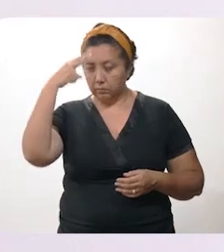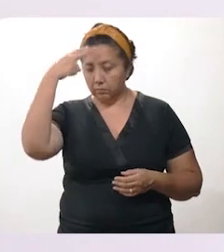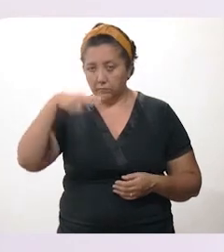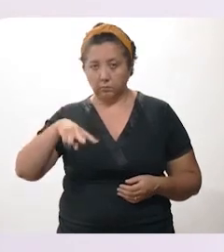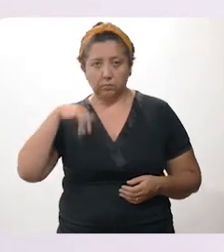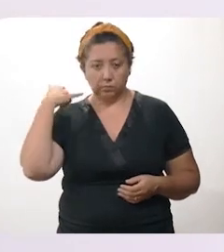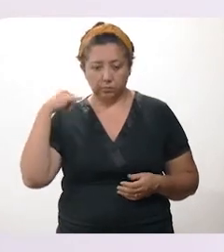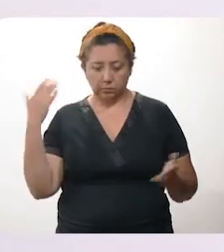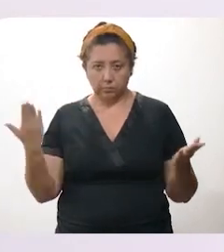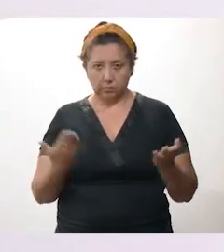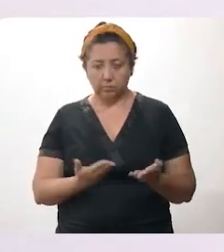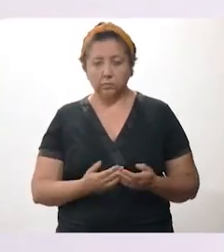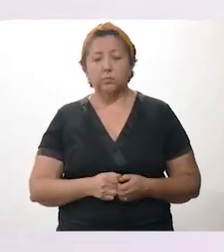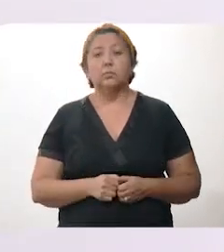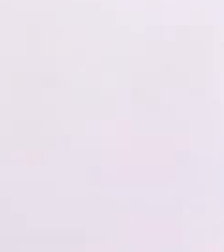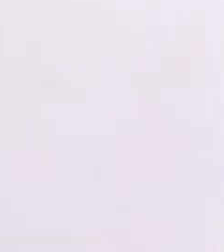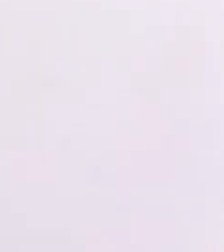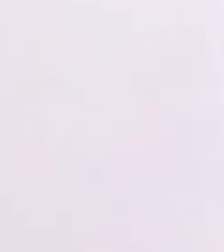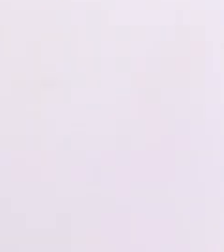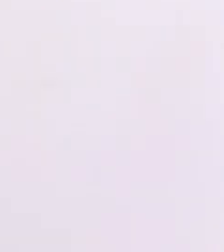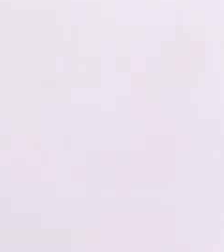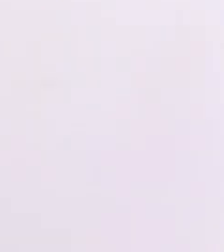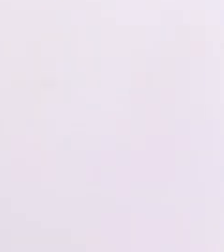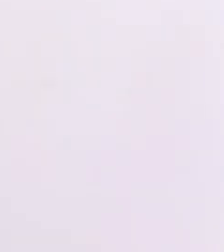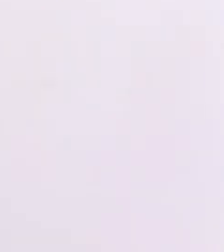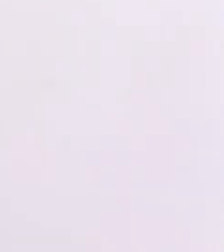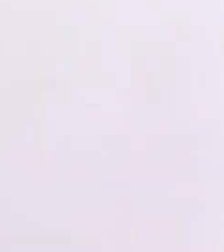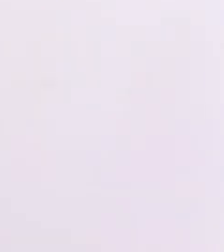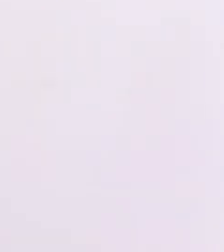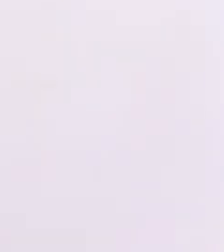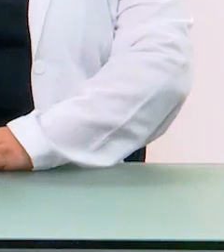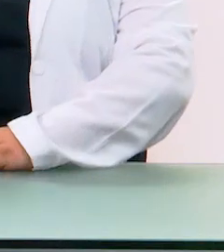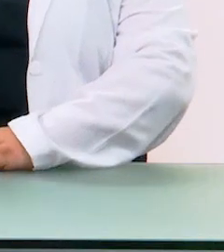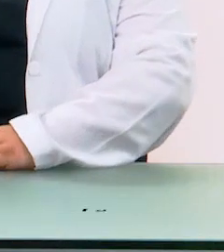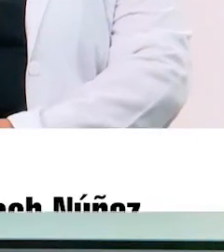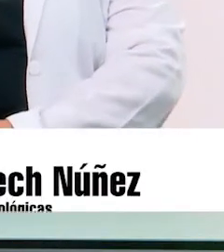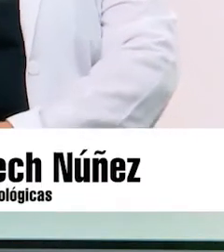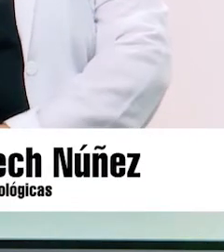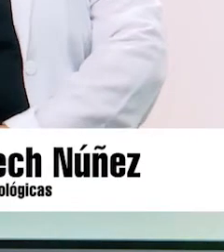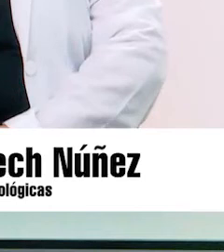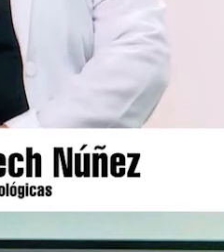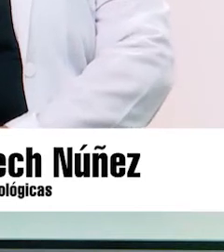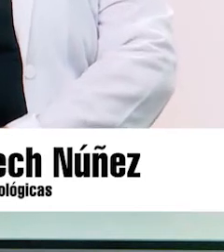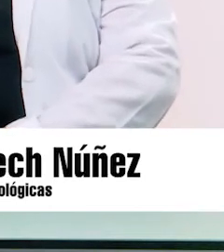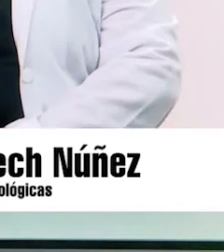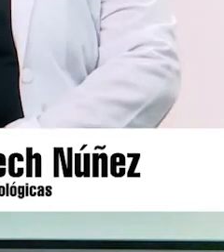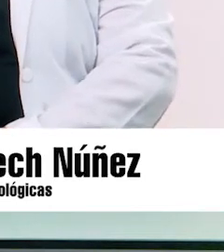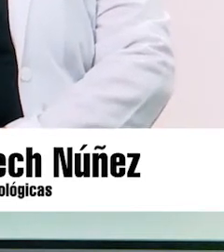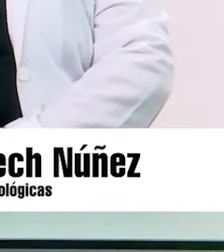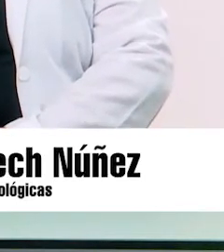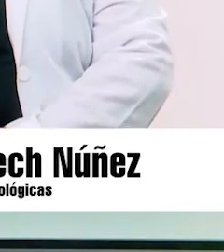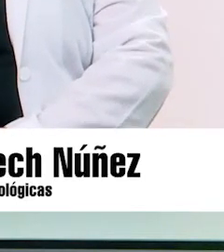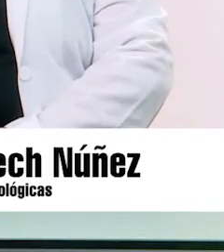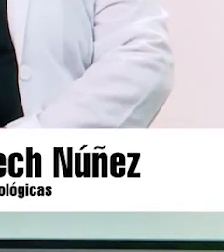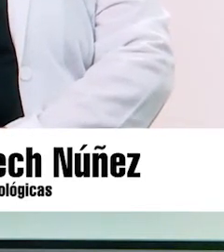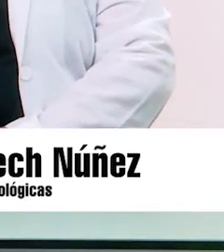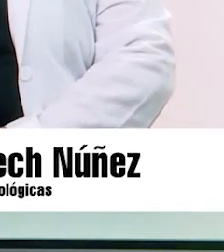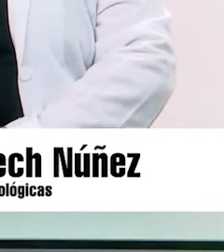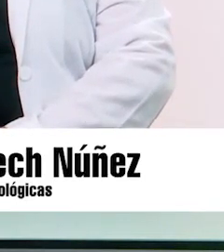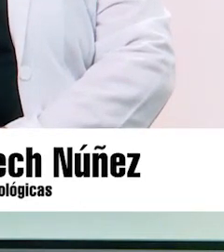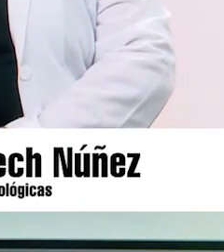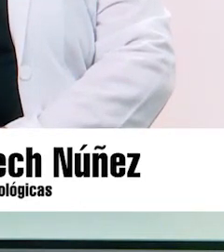con el semáforo quincenal del gobierno federal. Eso es todo el parte, doctor. Muchas gracias, doctora. Estaremos